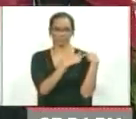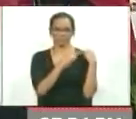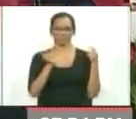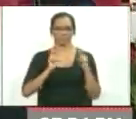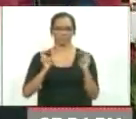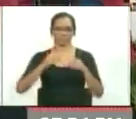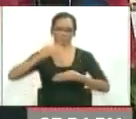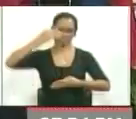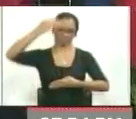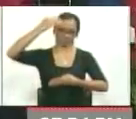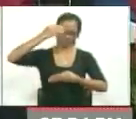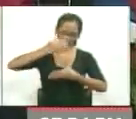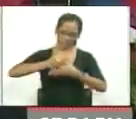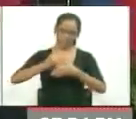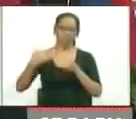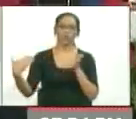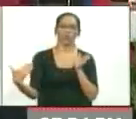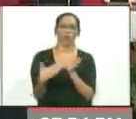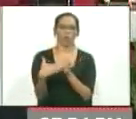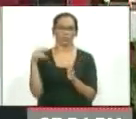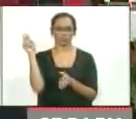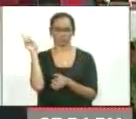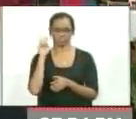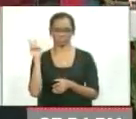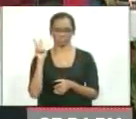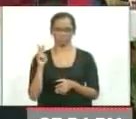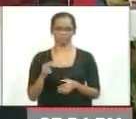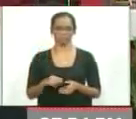del bloqueo contra nuestra patria,